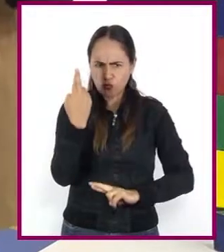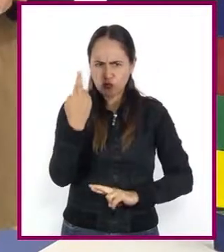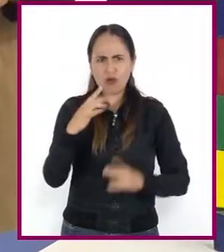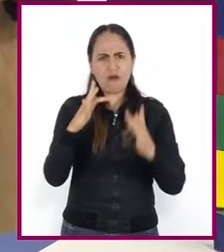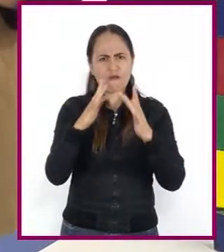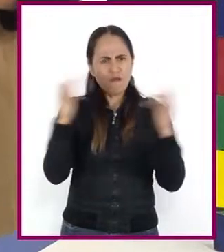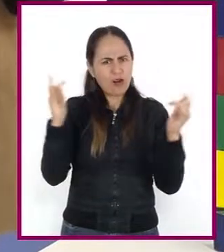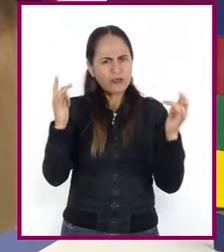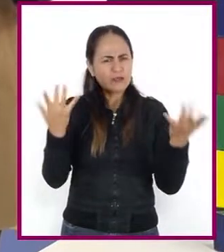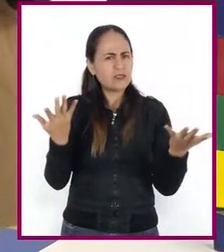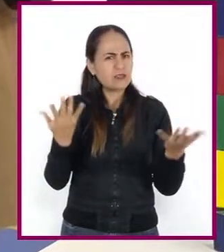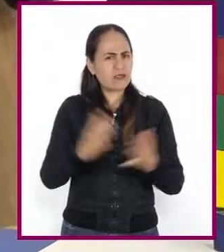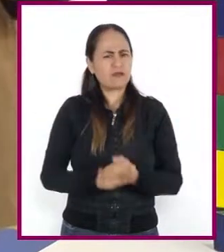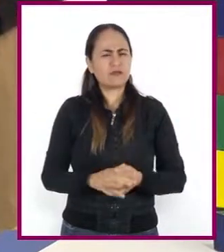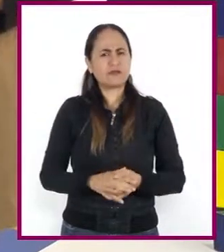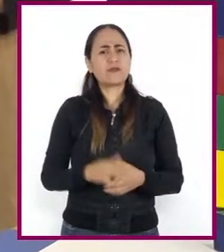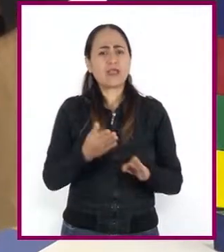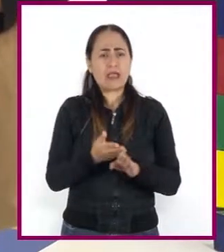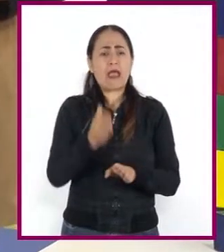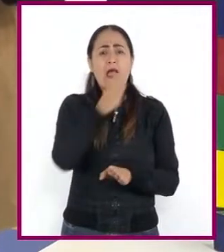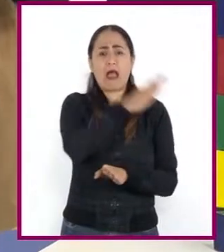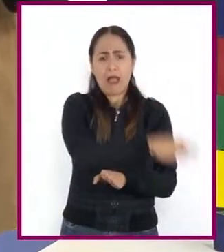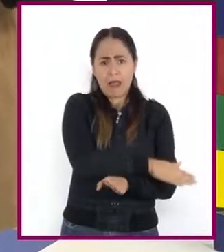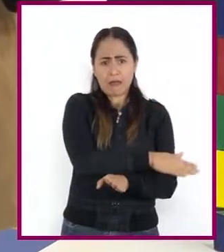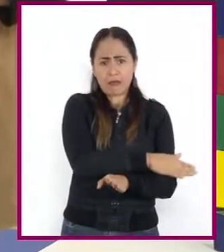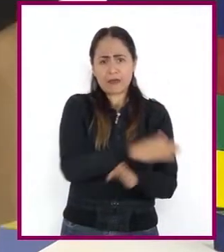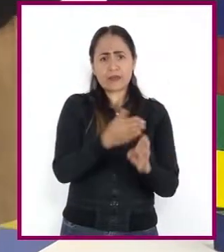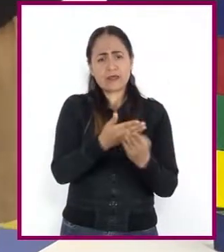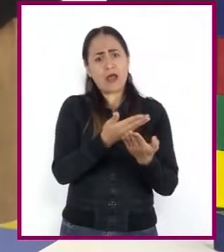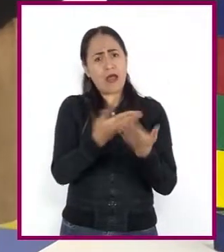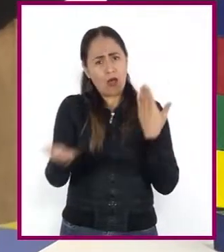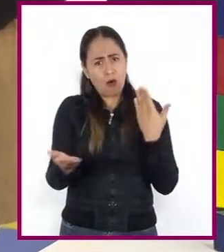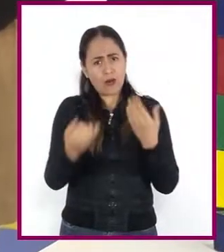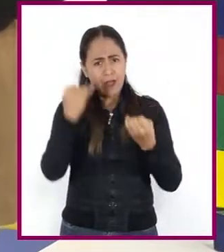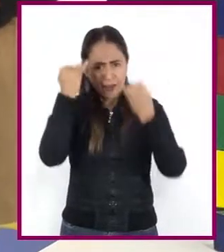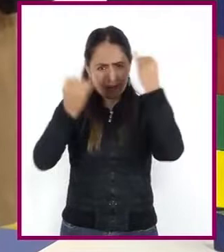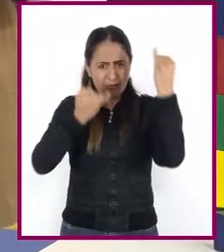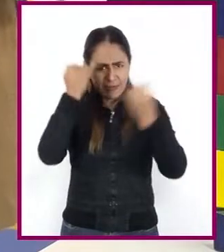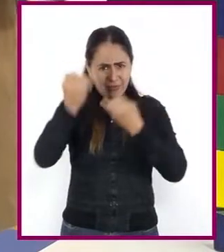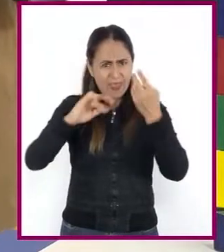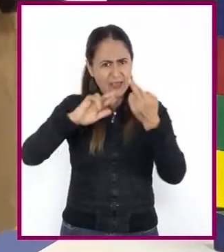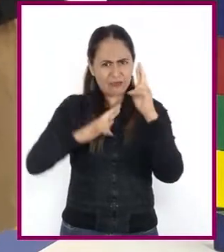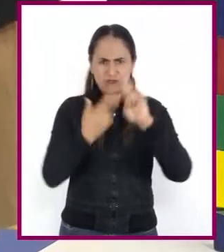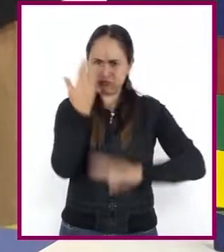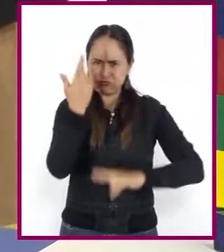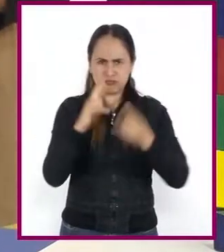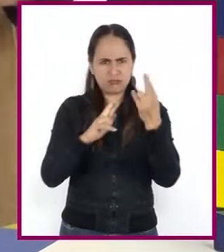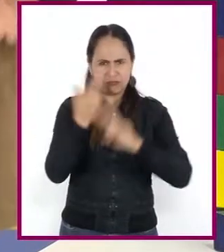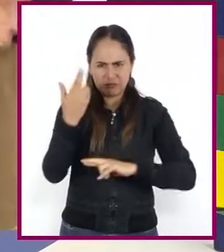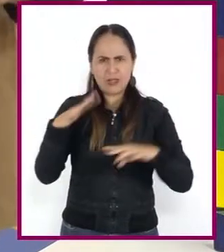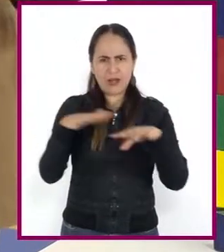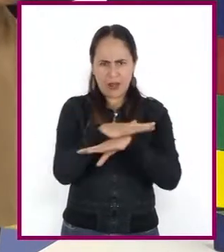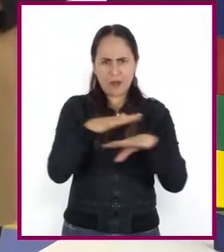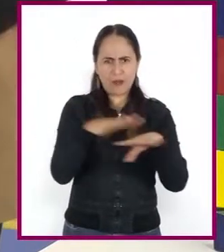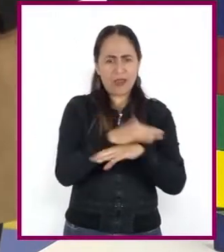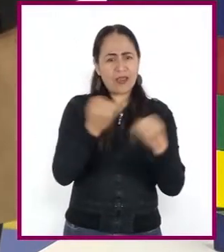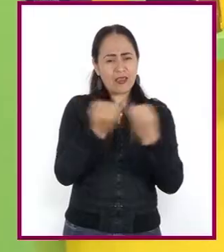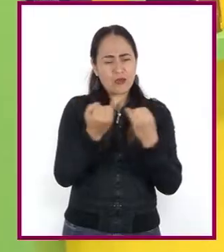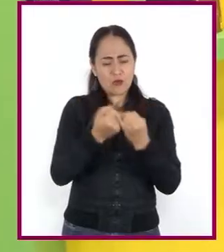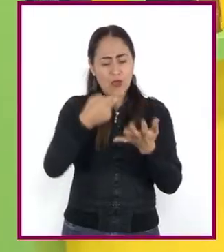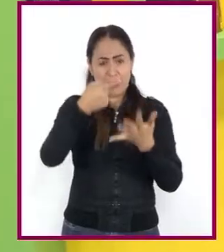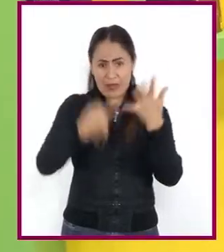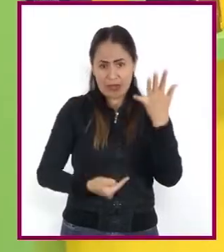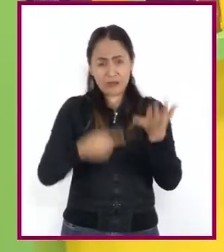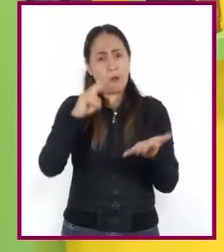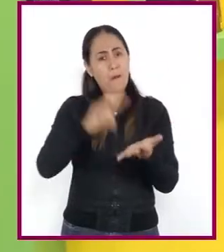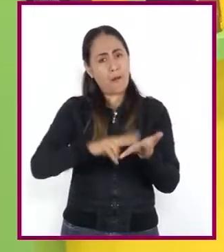y la relación pasado-presente de las ideas revolucionarias, así como el valor de su legado.